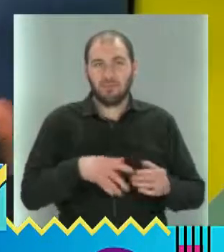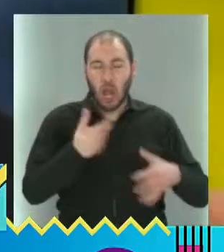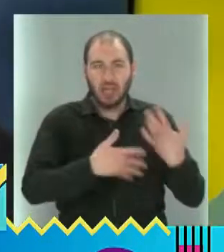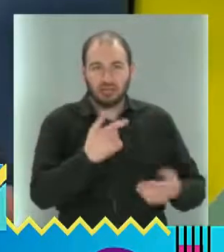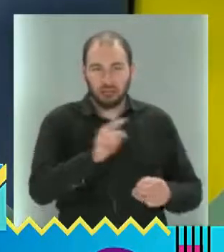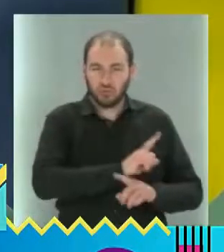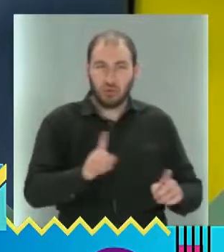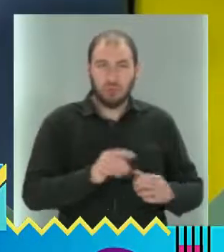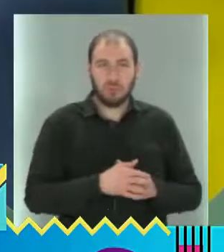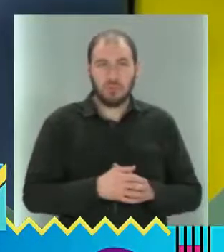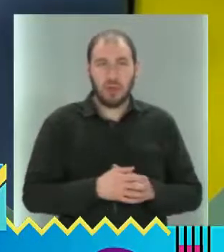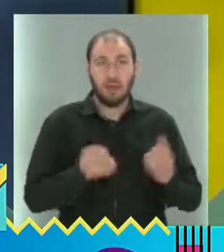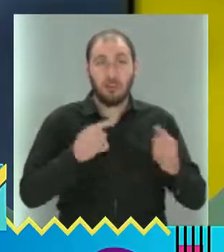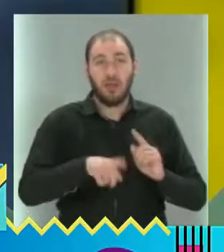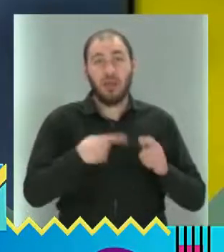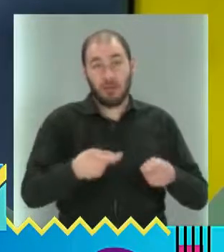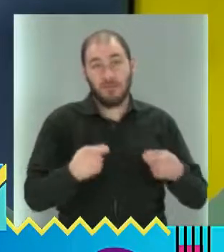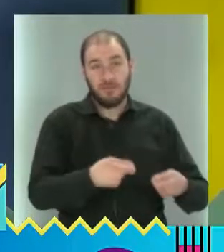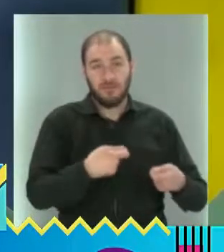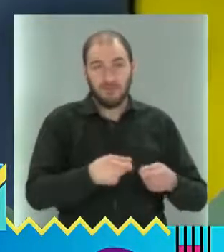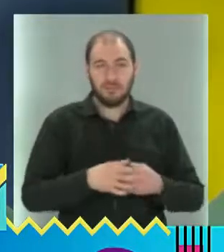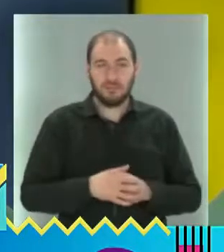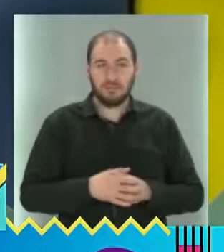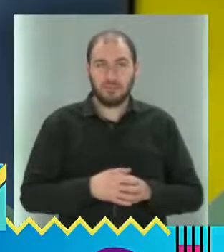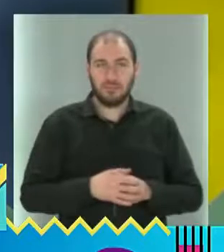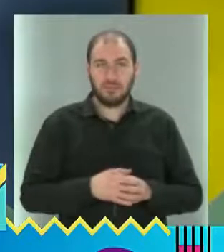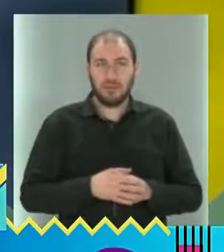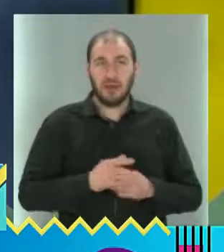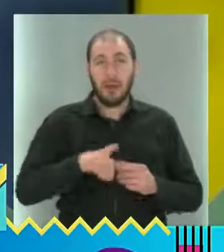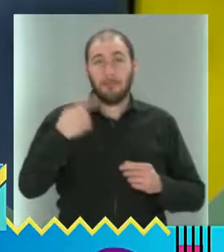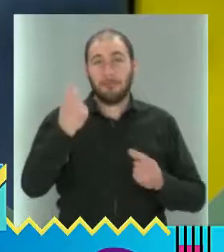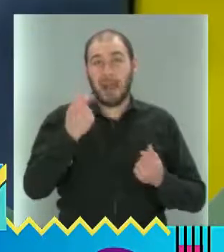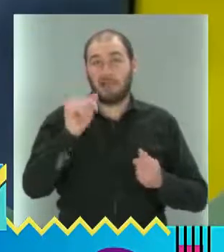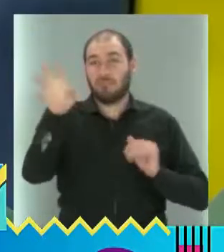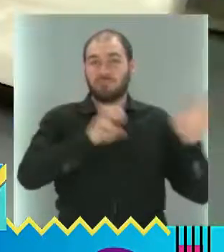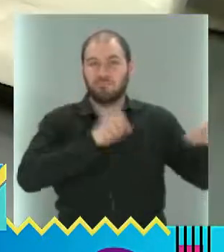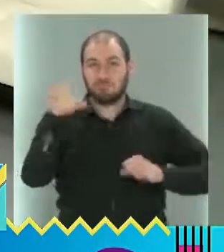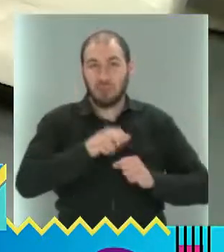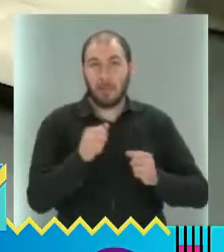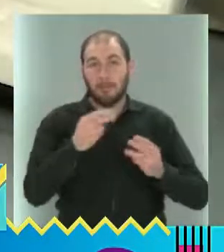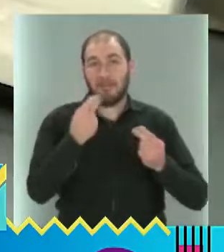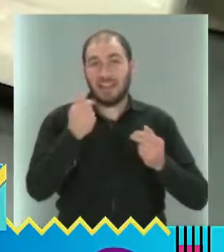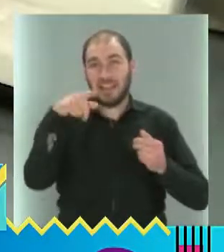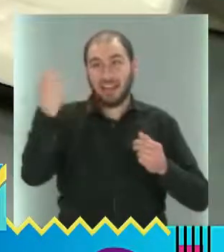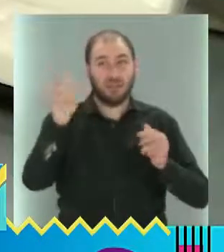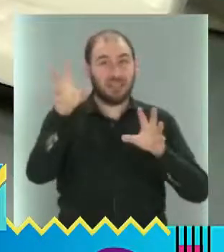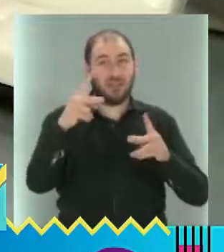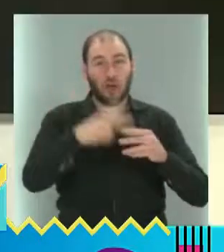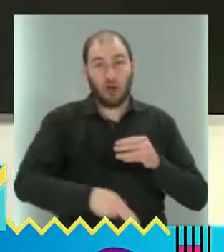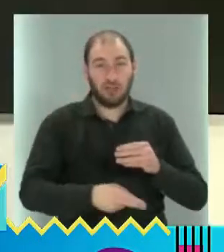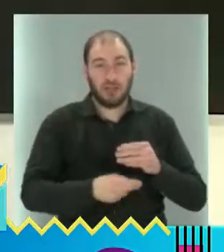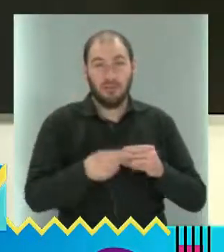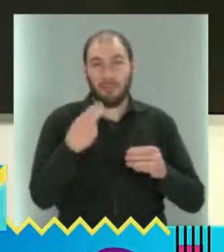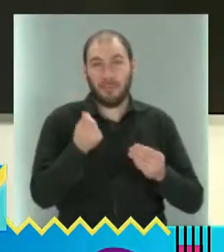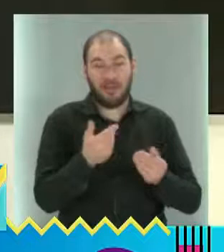violenta, pero después te tenés que financiar. Y salir afuera a buscar plata. Y cuando se te cortó la plata de afuera, te quedaste